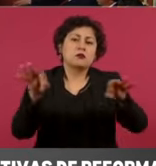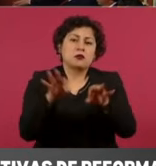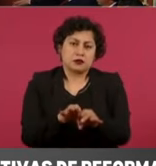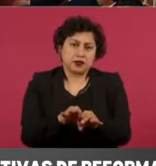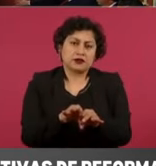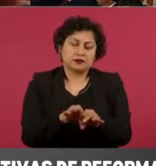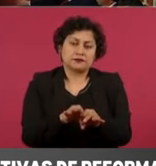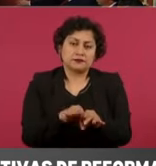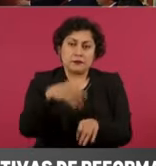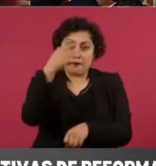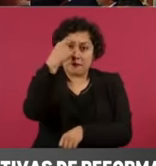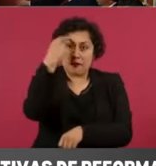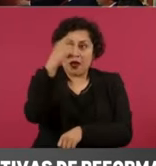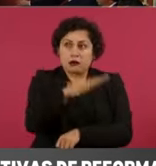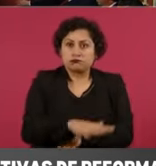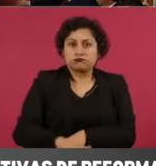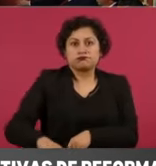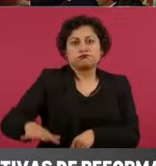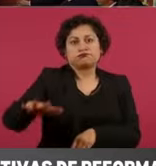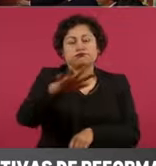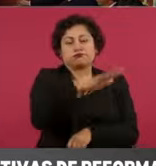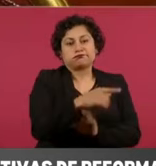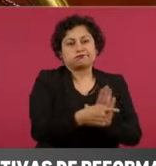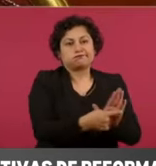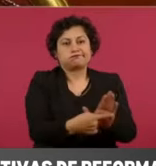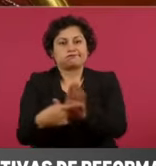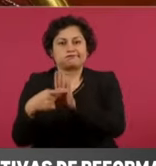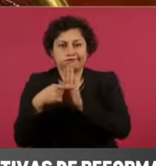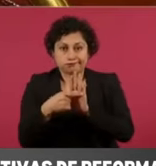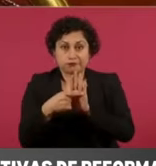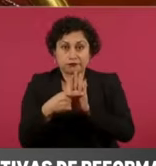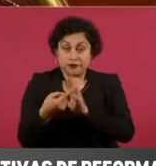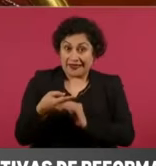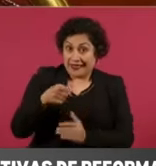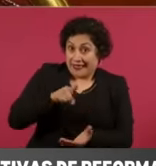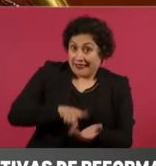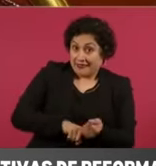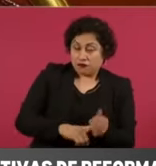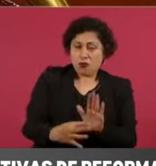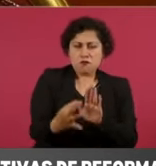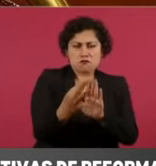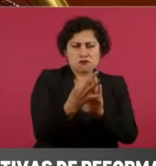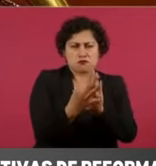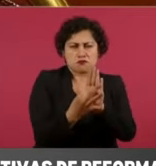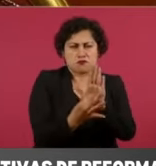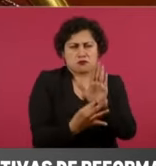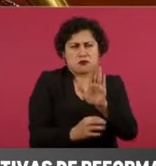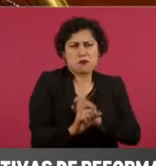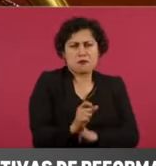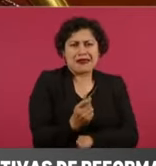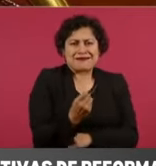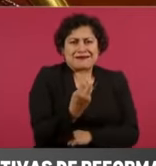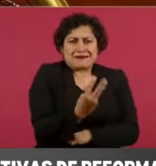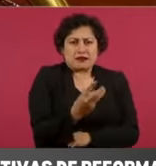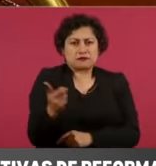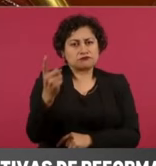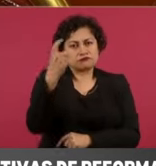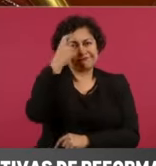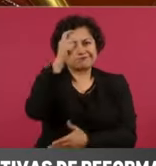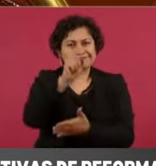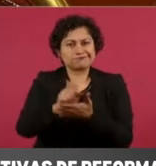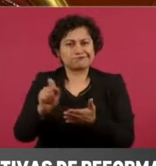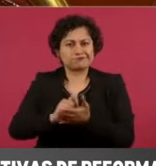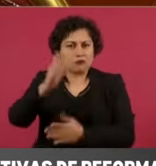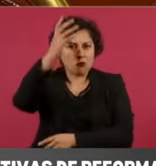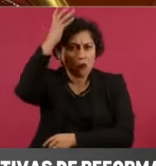dimensión social. Los 23 puntos dictados por Morelos son de gran profundidad